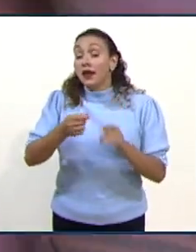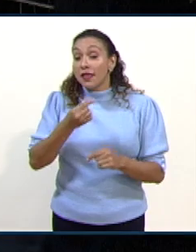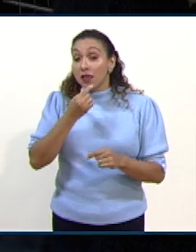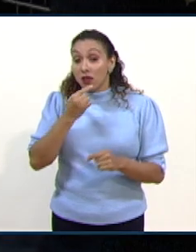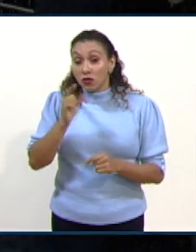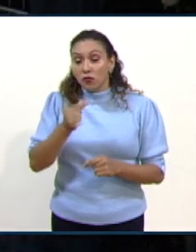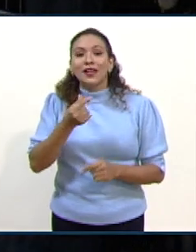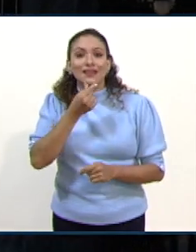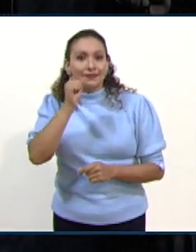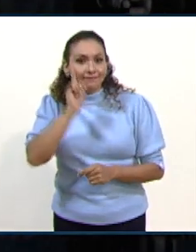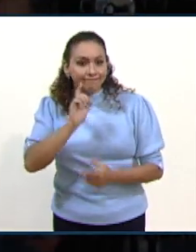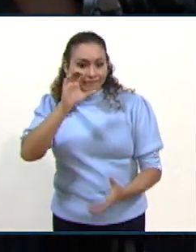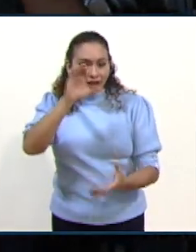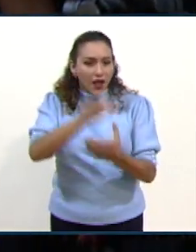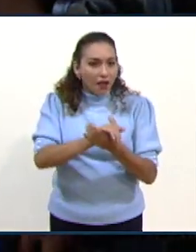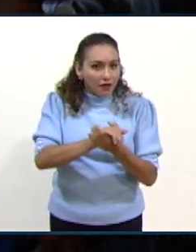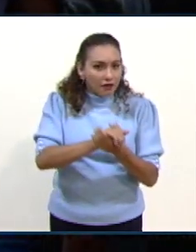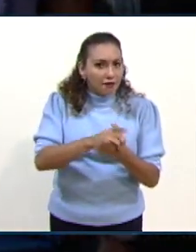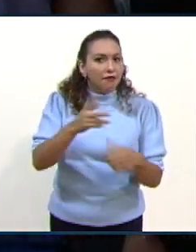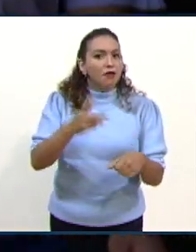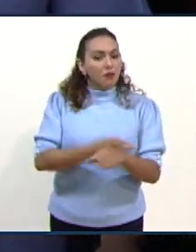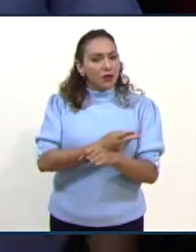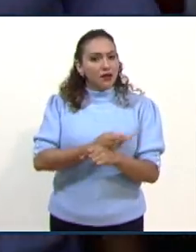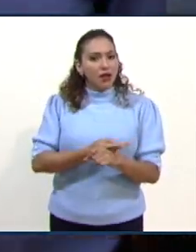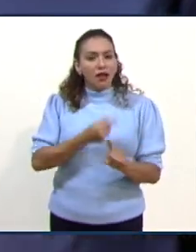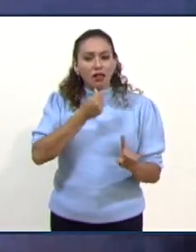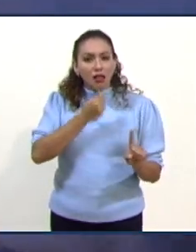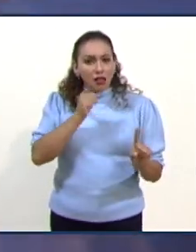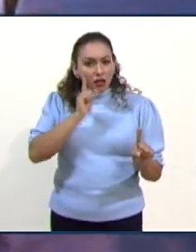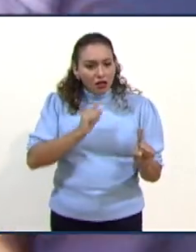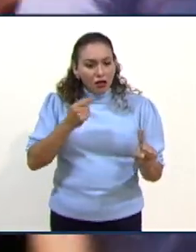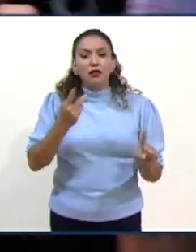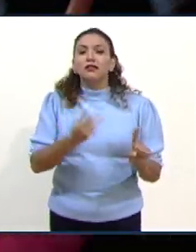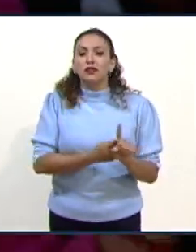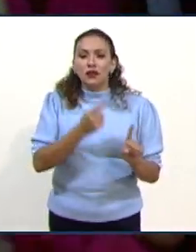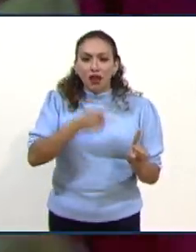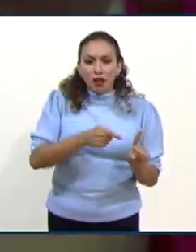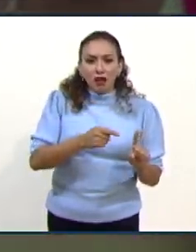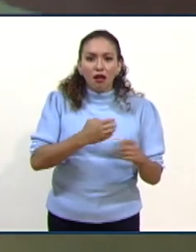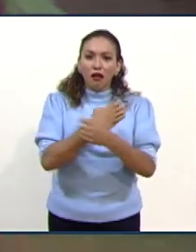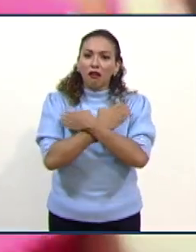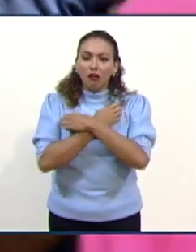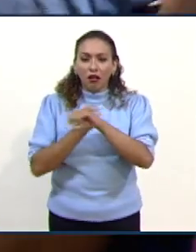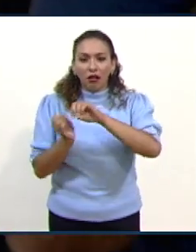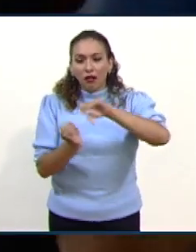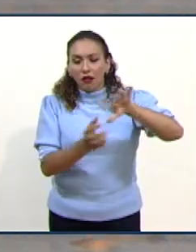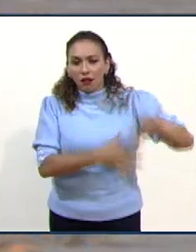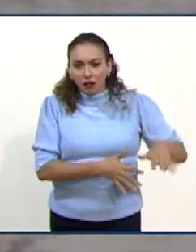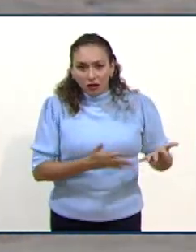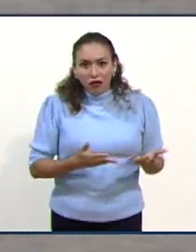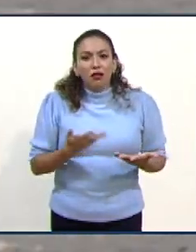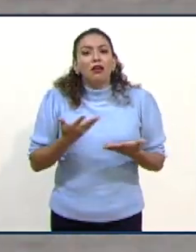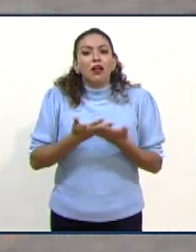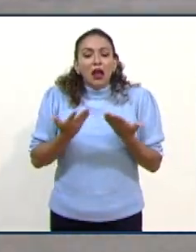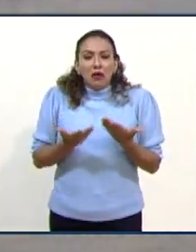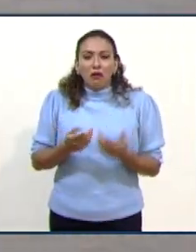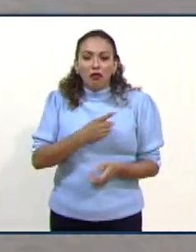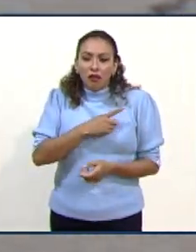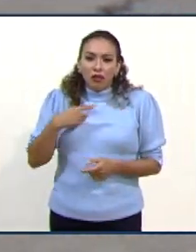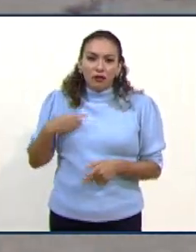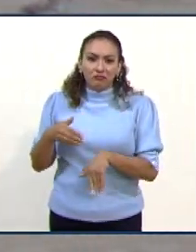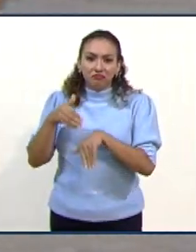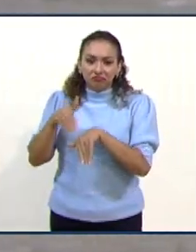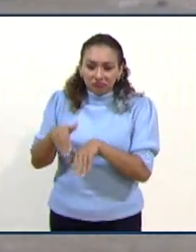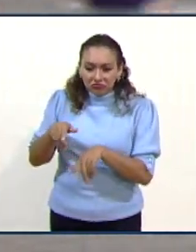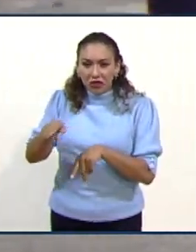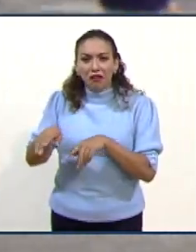especialmente las niñas, se ven frecuentemente obligadas a abandonar la enseñanza y quedan al margen de las actividades sociales.